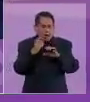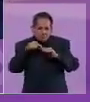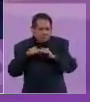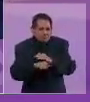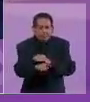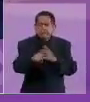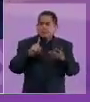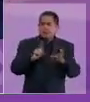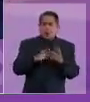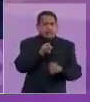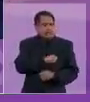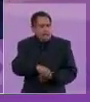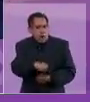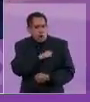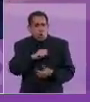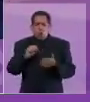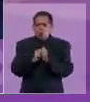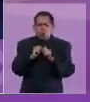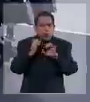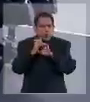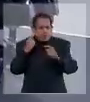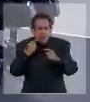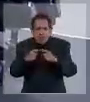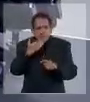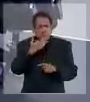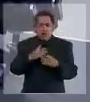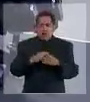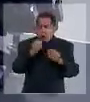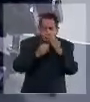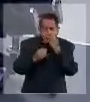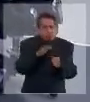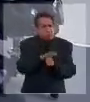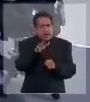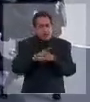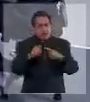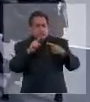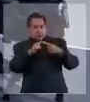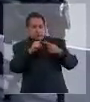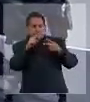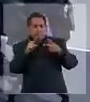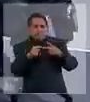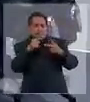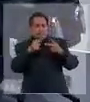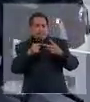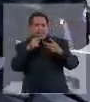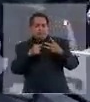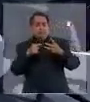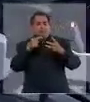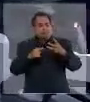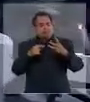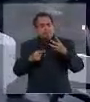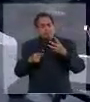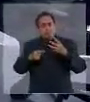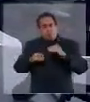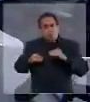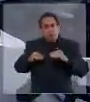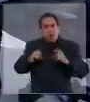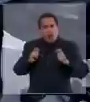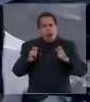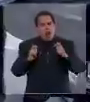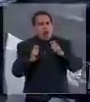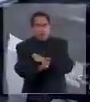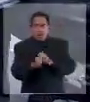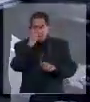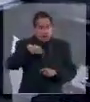problema de salud, que tengas resuelto tu problema de alimentación. Si vamos resolviendo todo eso, vamos a ir moviéndonos hacia que se termine la